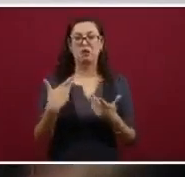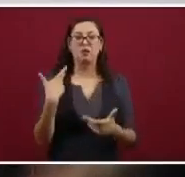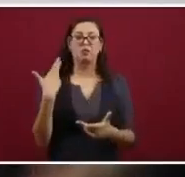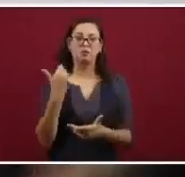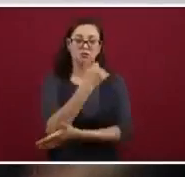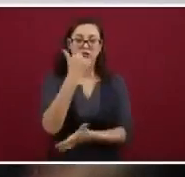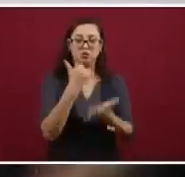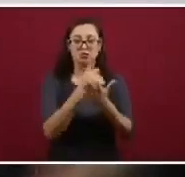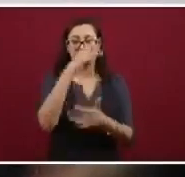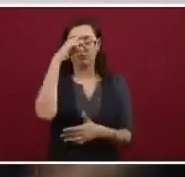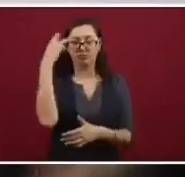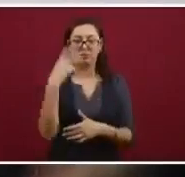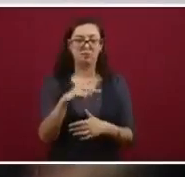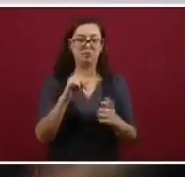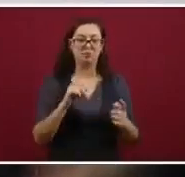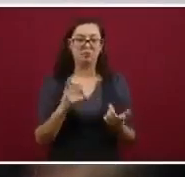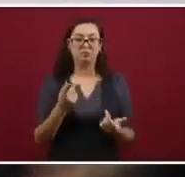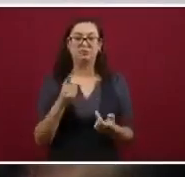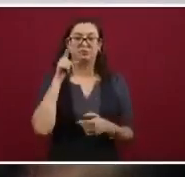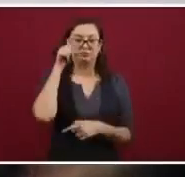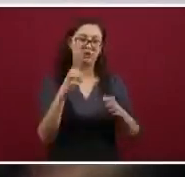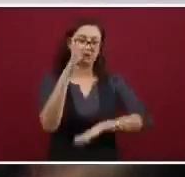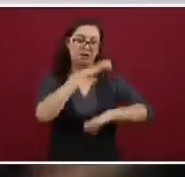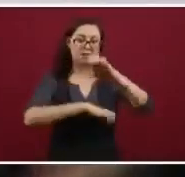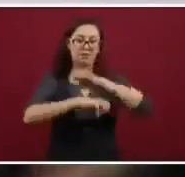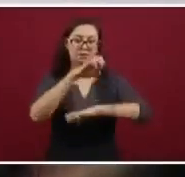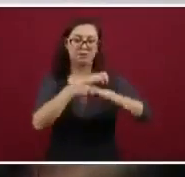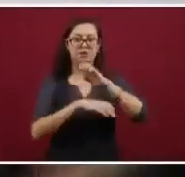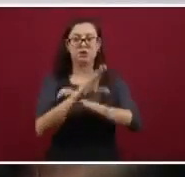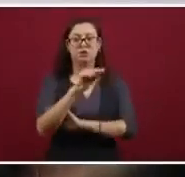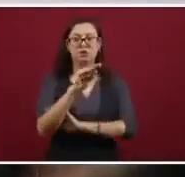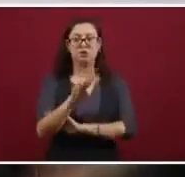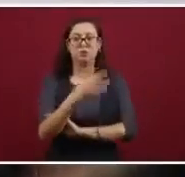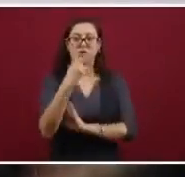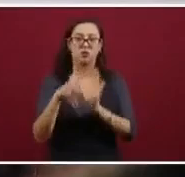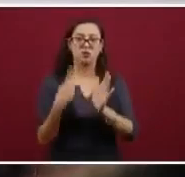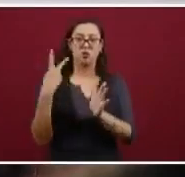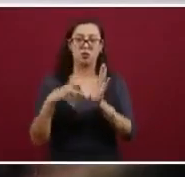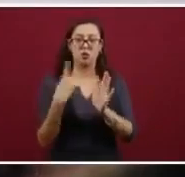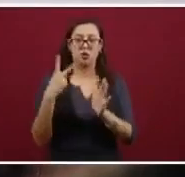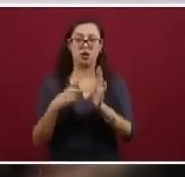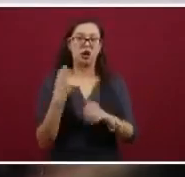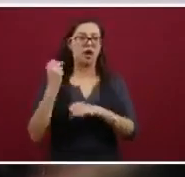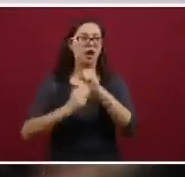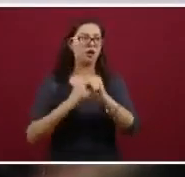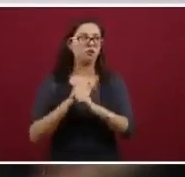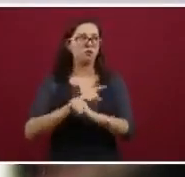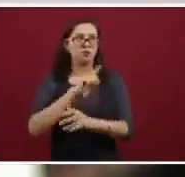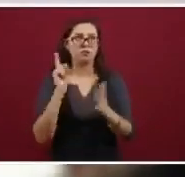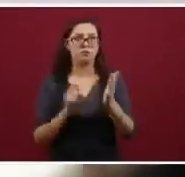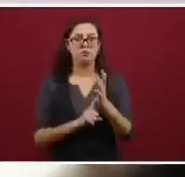en la Ciudad de México, donde están ubicada el corporativo, 94 veces